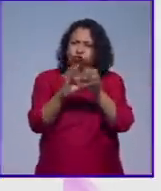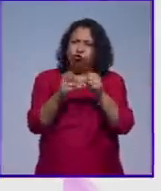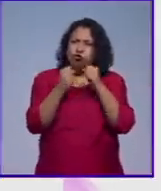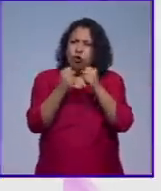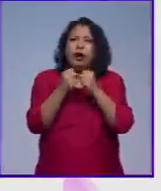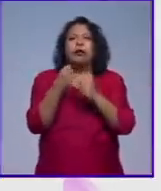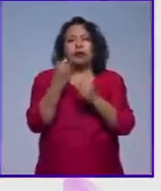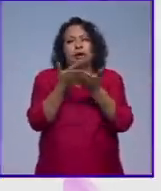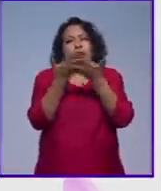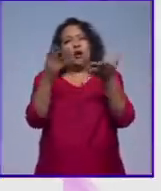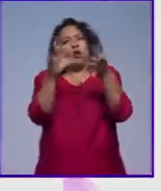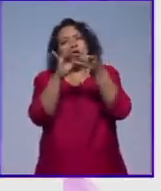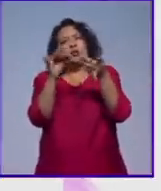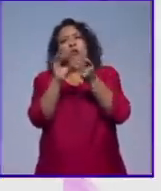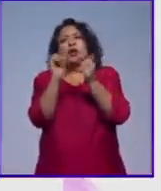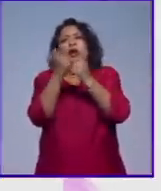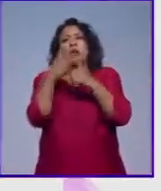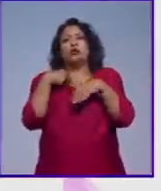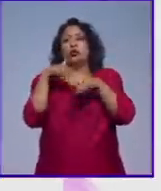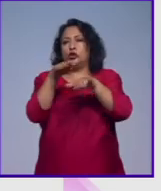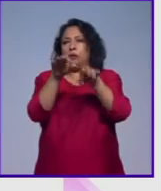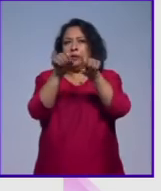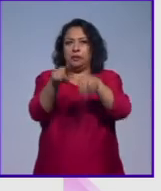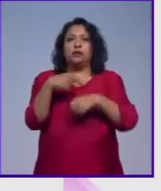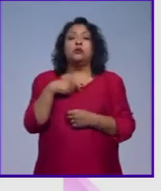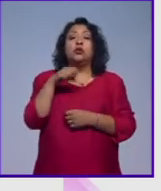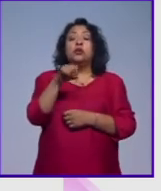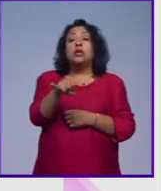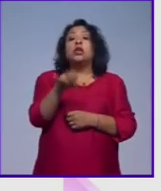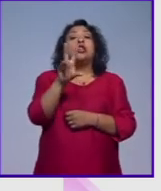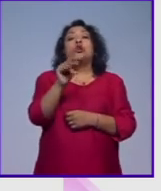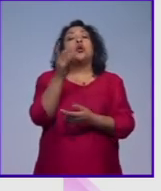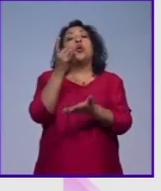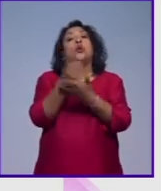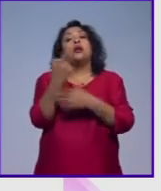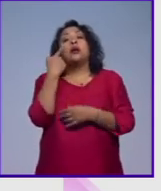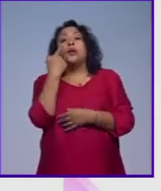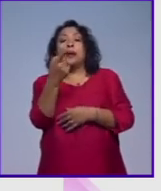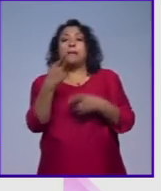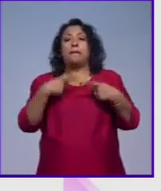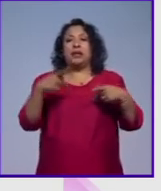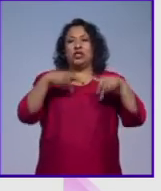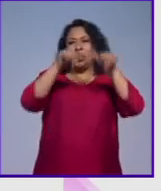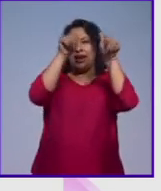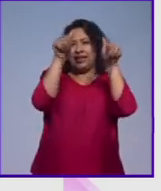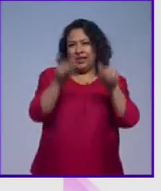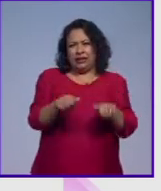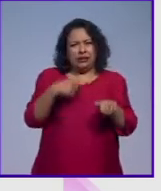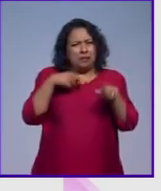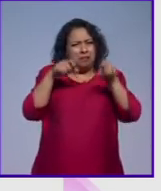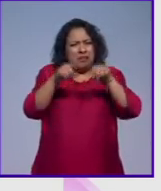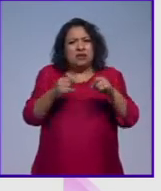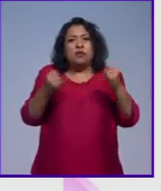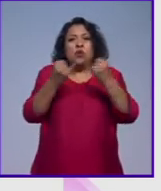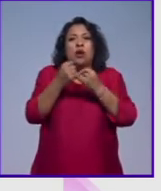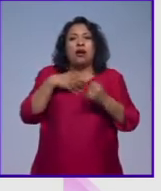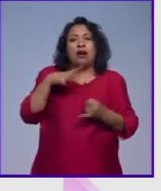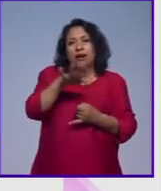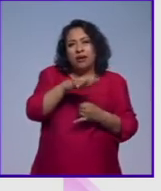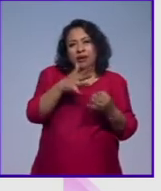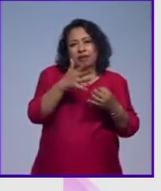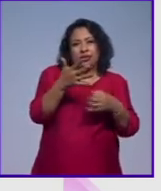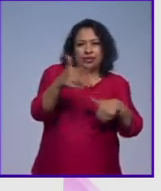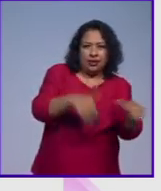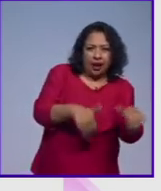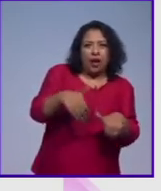y enseguida vamos a platicar de algo que tiene que ver con esto. Así es, y no solamente vamos a hablar de un artista que lo mismo estuvo en el territorio del teatro